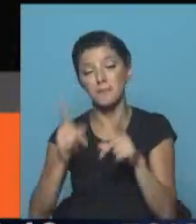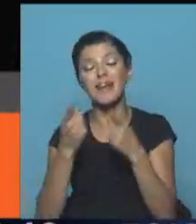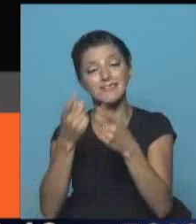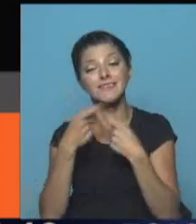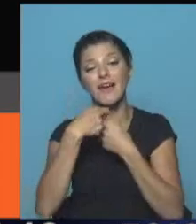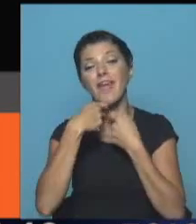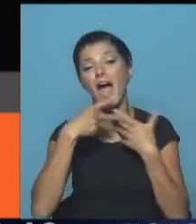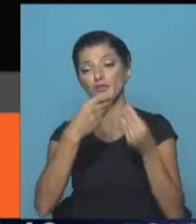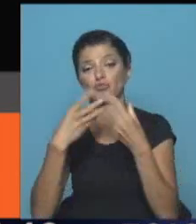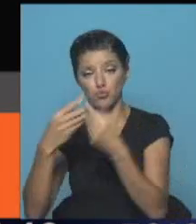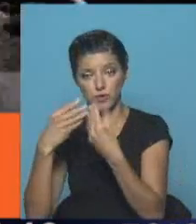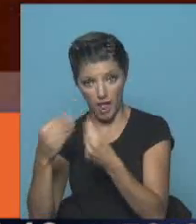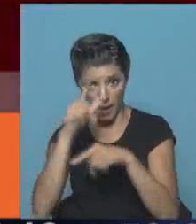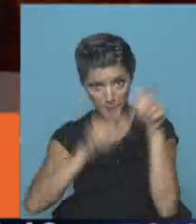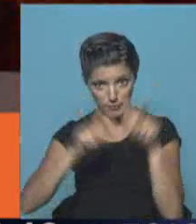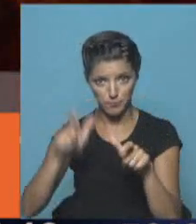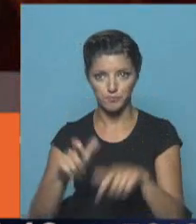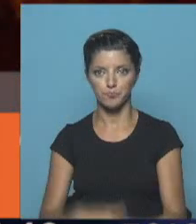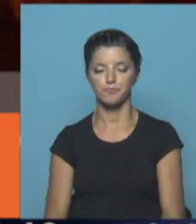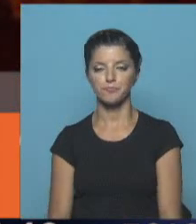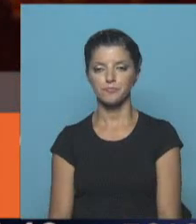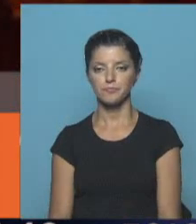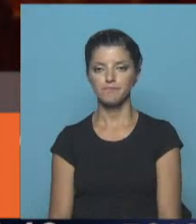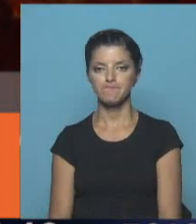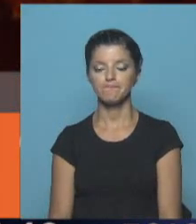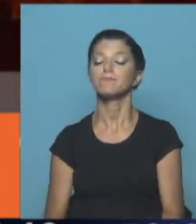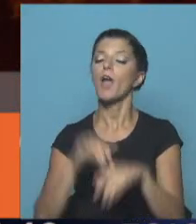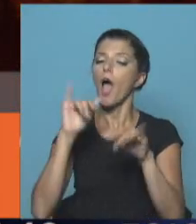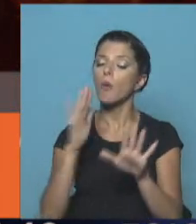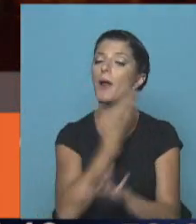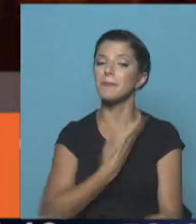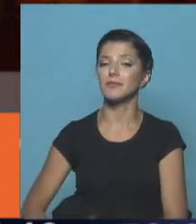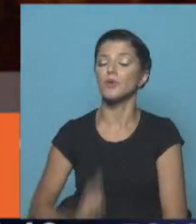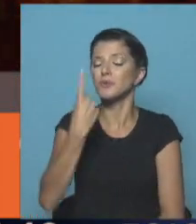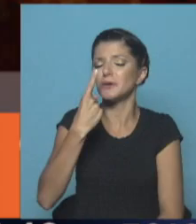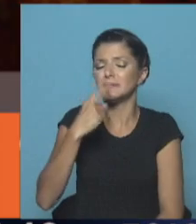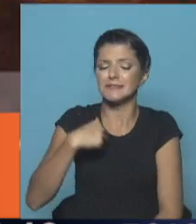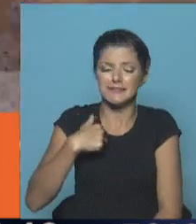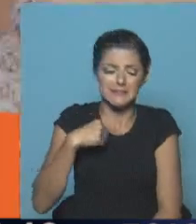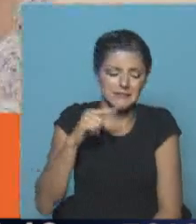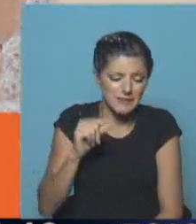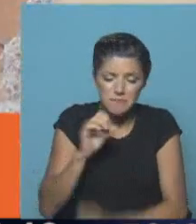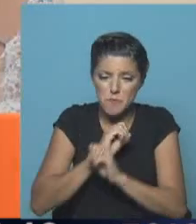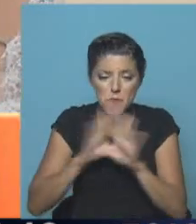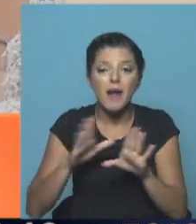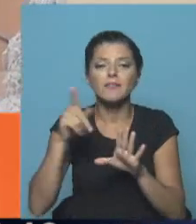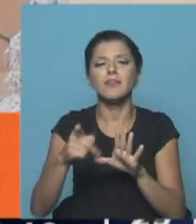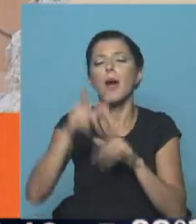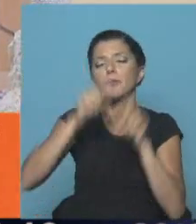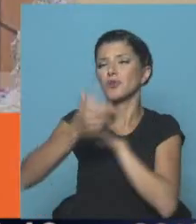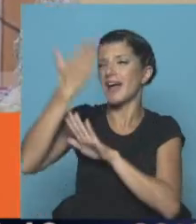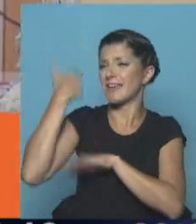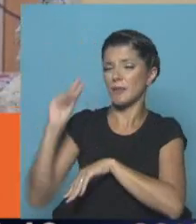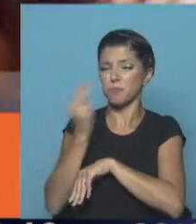más devastadas. Para el jefe de Estado, el único dolor insuperable son las pérdidas de vidas humanas causadas